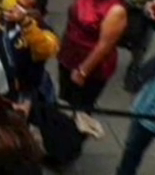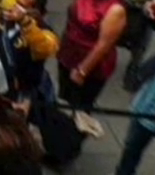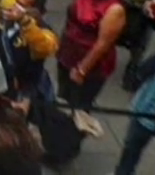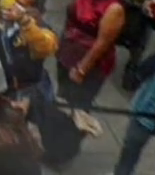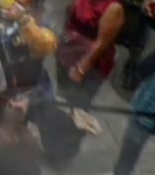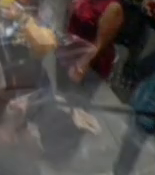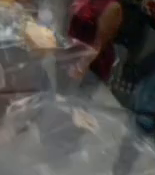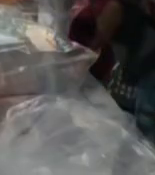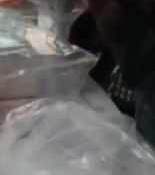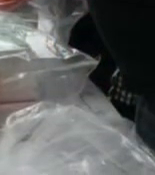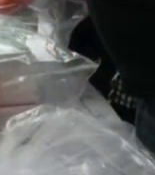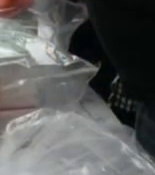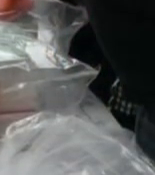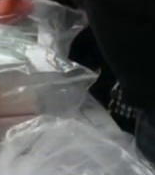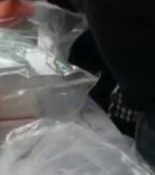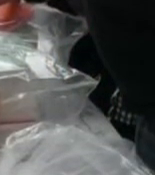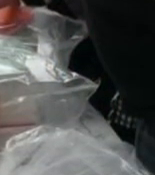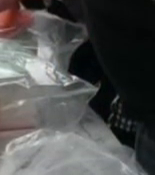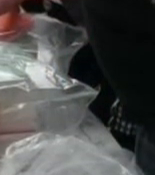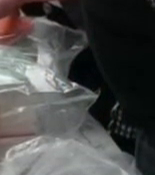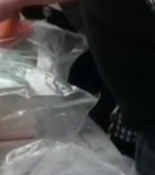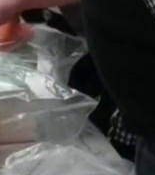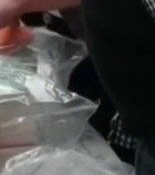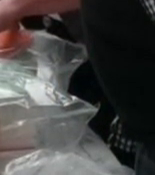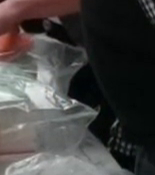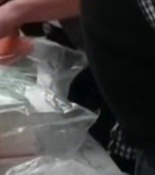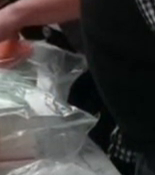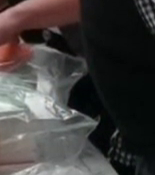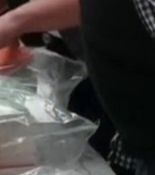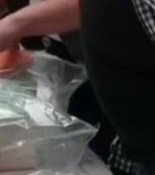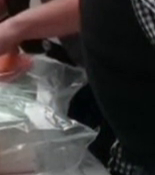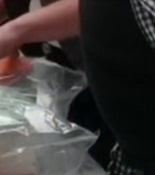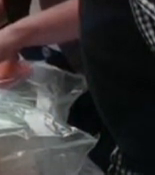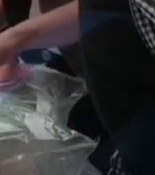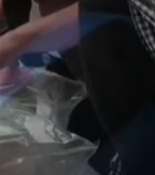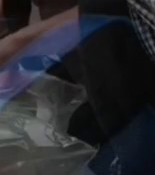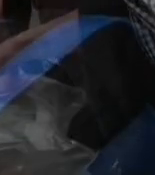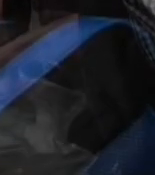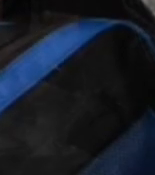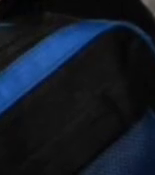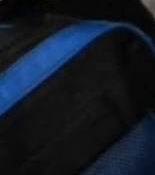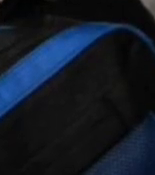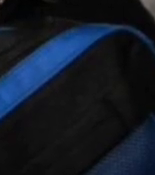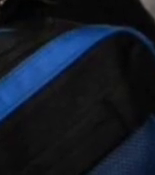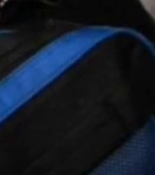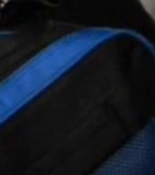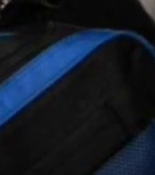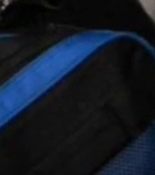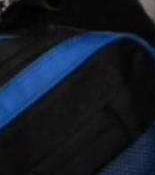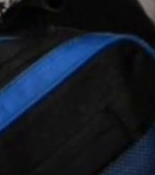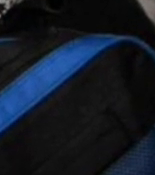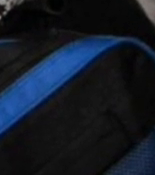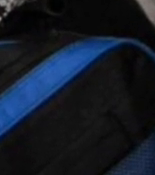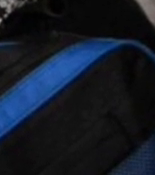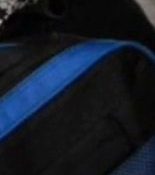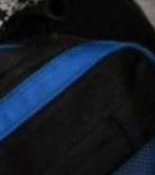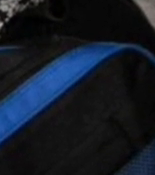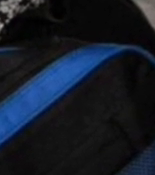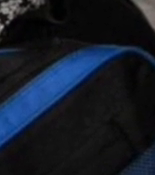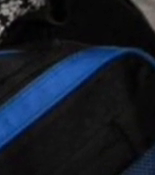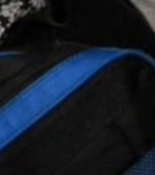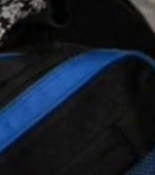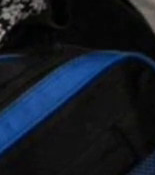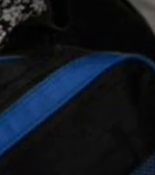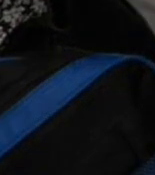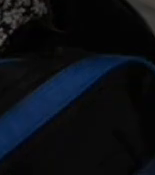alfabetizar. Reuniones en todos lados. Debates, lecturas, presencia de escritores en todos